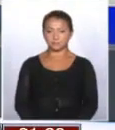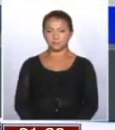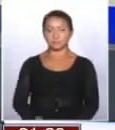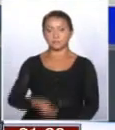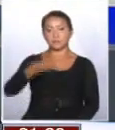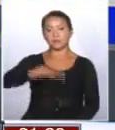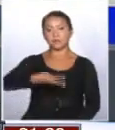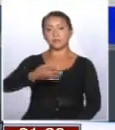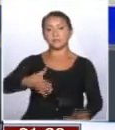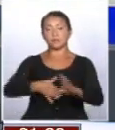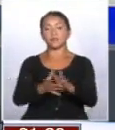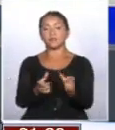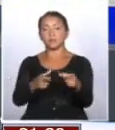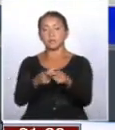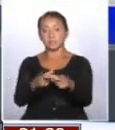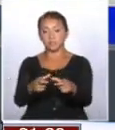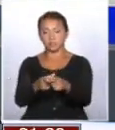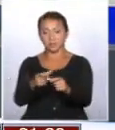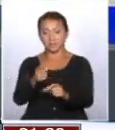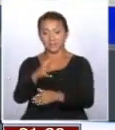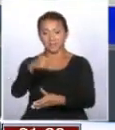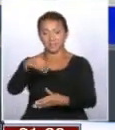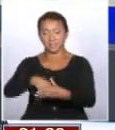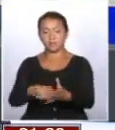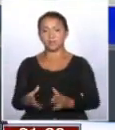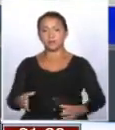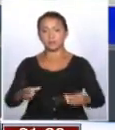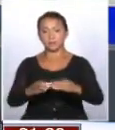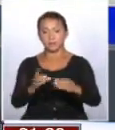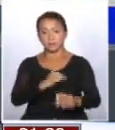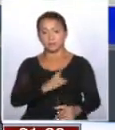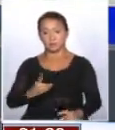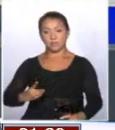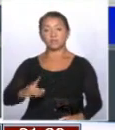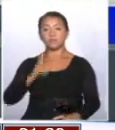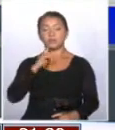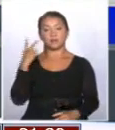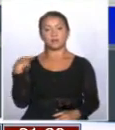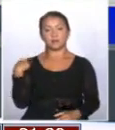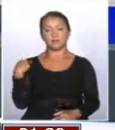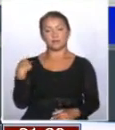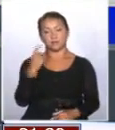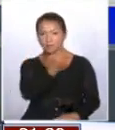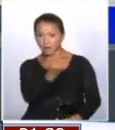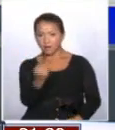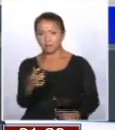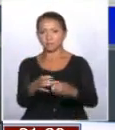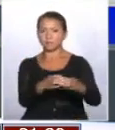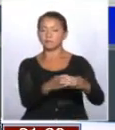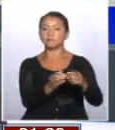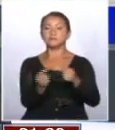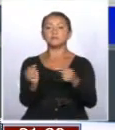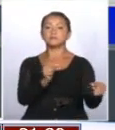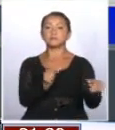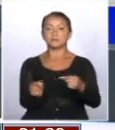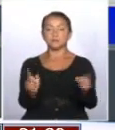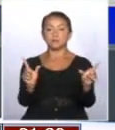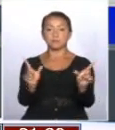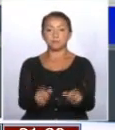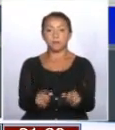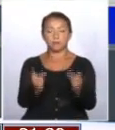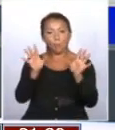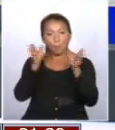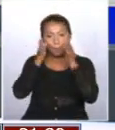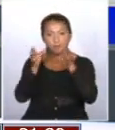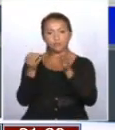Este martes se reúne la Comisión de Régimen Interno de la Cámara de Diputados con los jefes de bancada para discutir el proyecto que reduce los privilegios de los